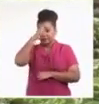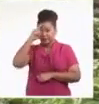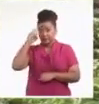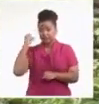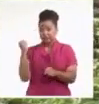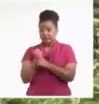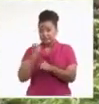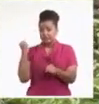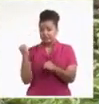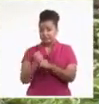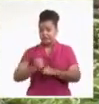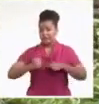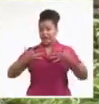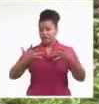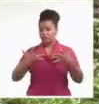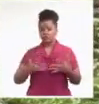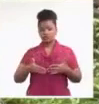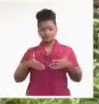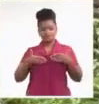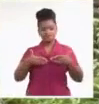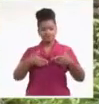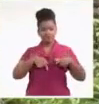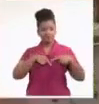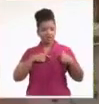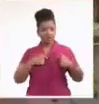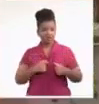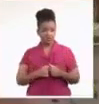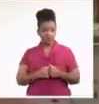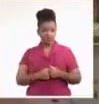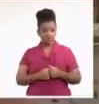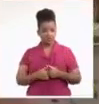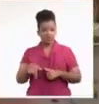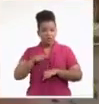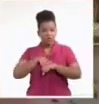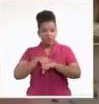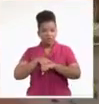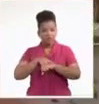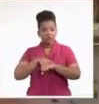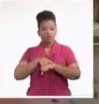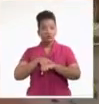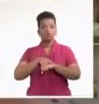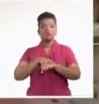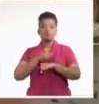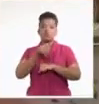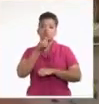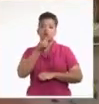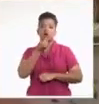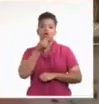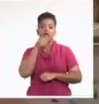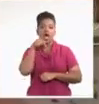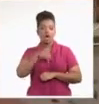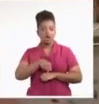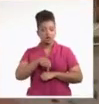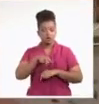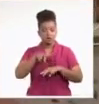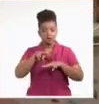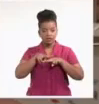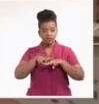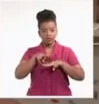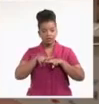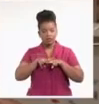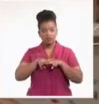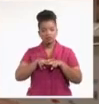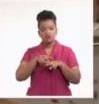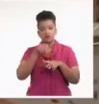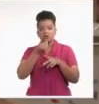poner brazo, poner alma, poner corazón, para que en ese menor tiempo posible la capital del país pueda